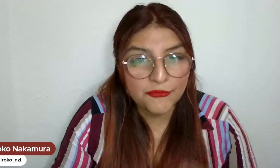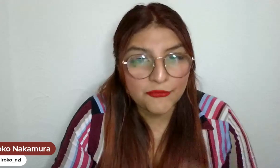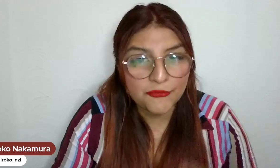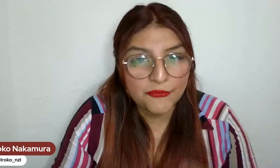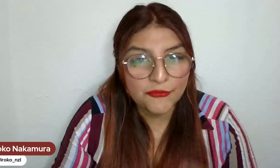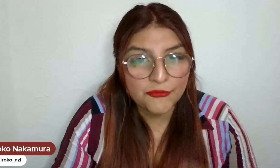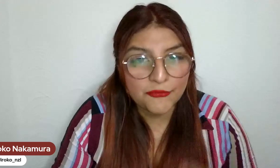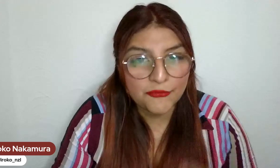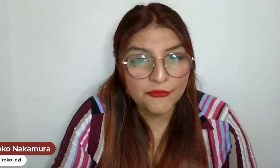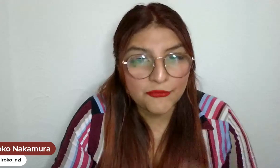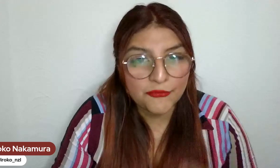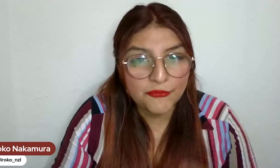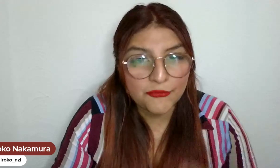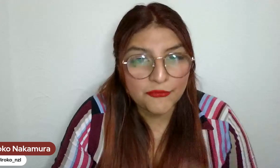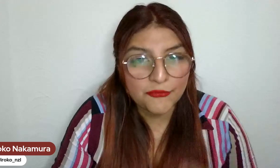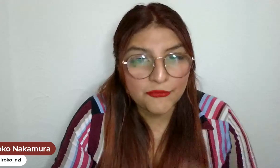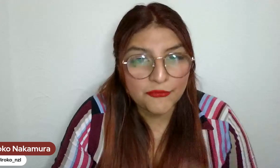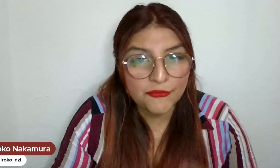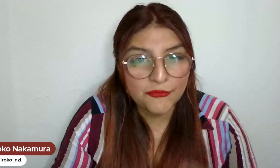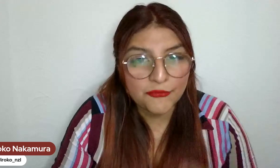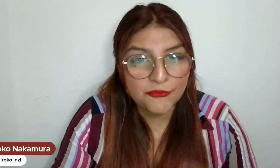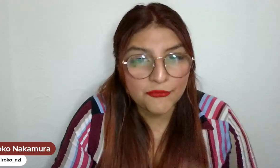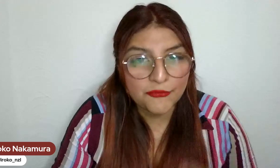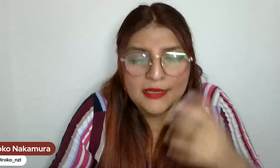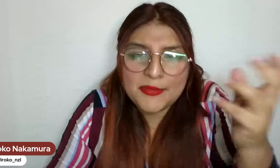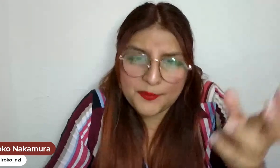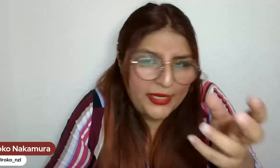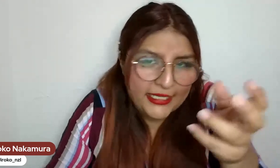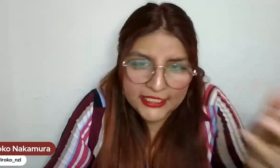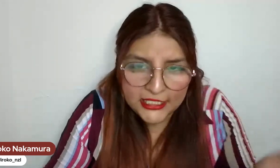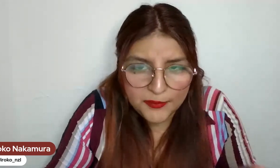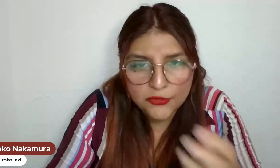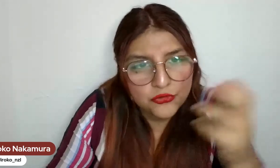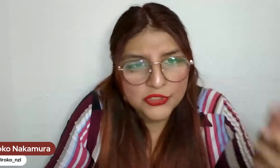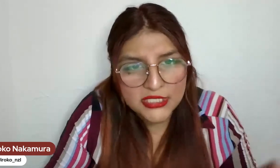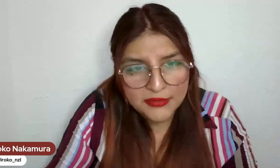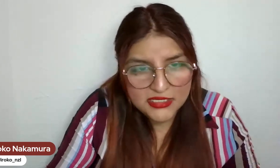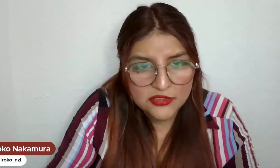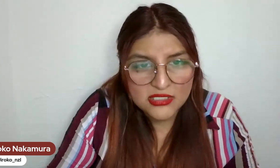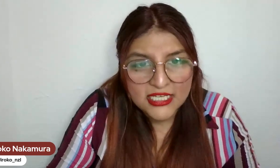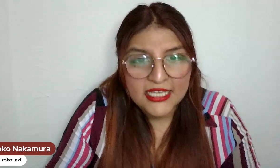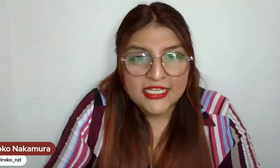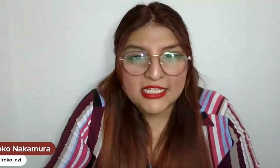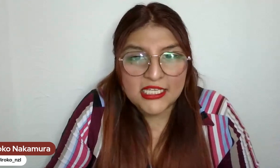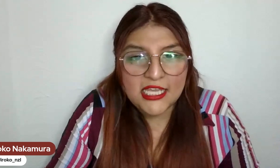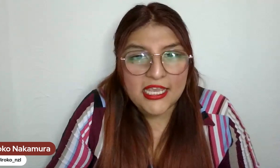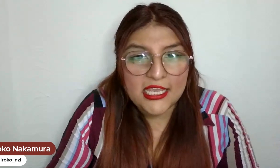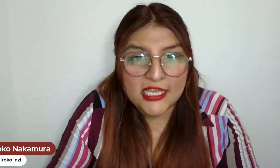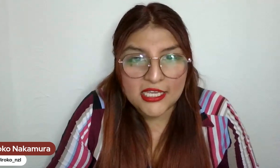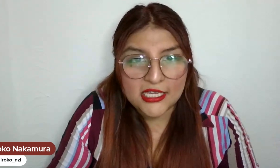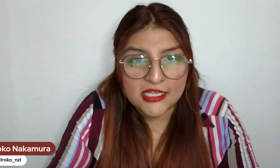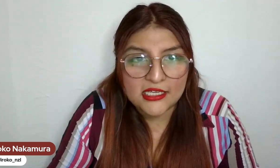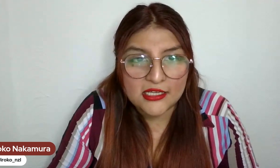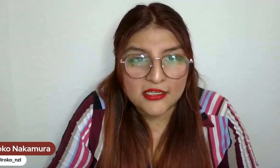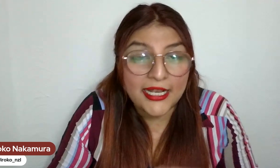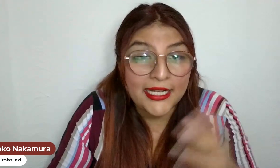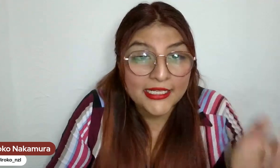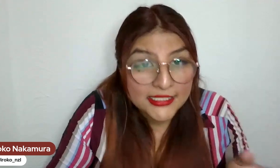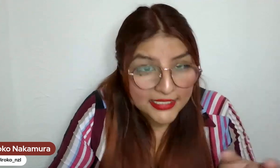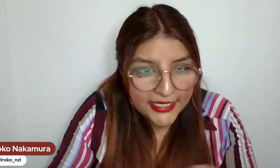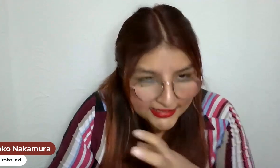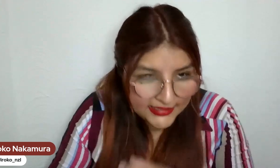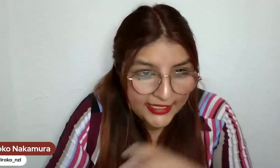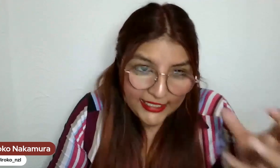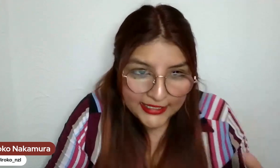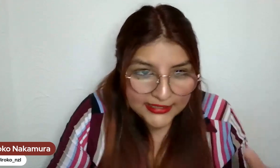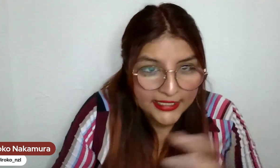plataformas digitales en México tiene que ver pues para adquirir productos y servicios y eh eh la